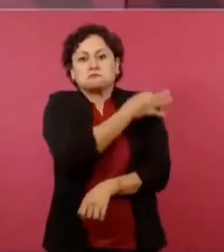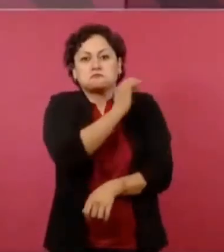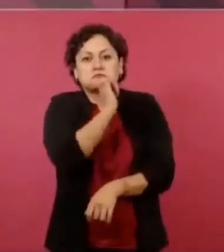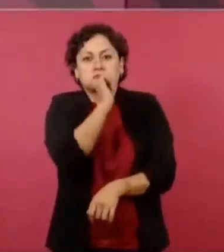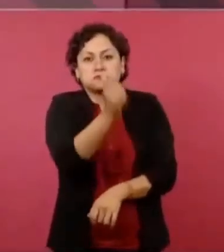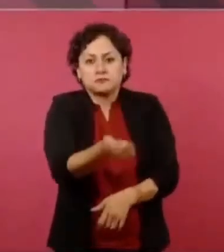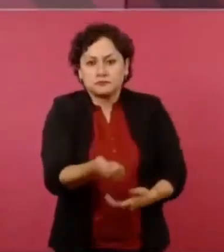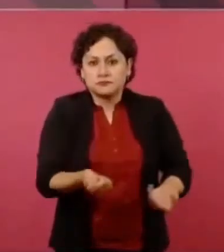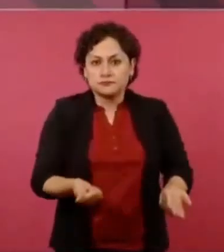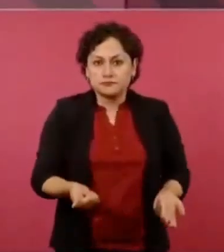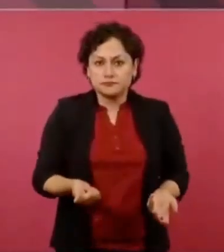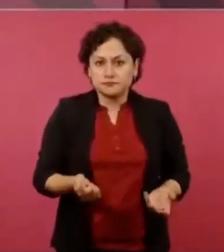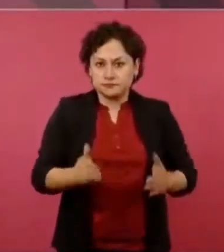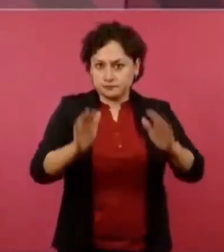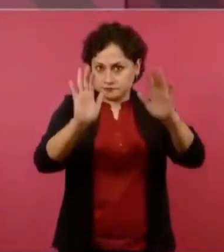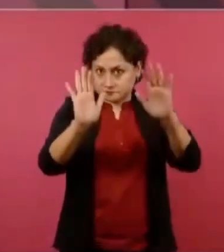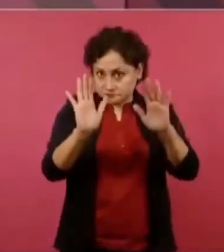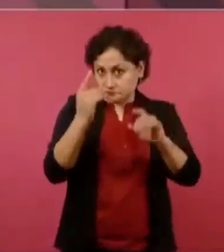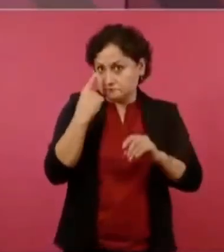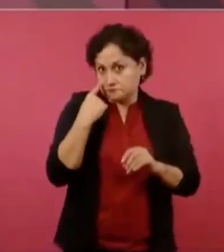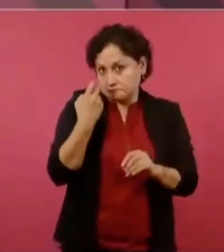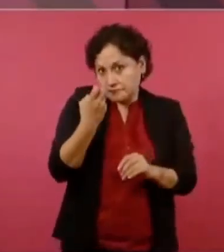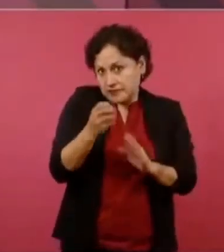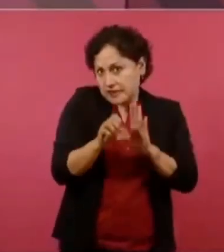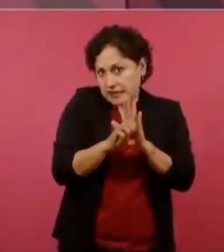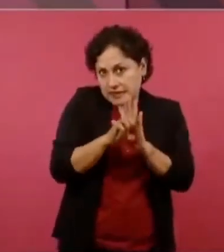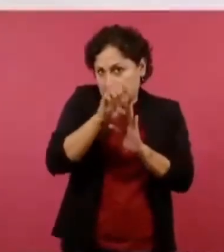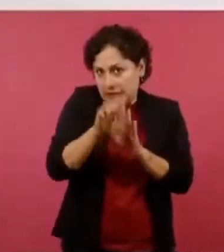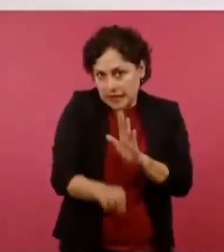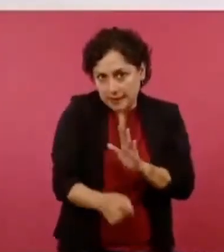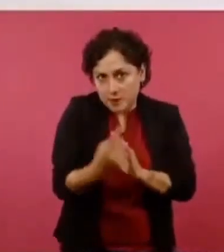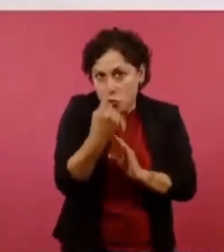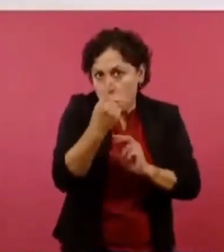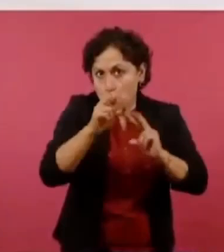Estoy poniendo un caso, un ejemplo.